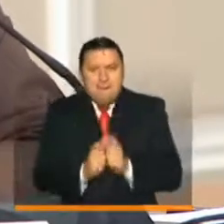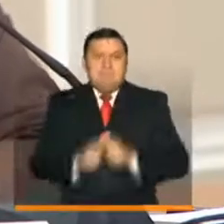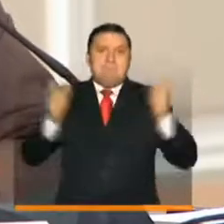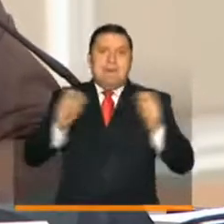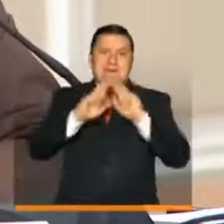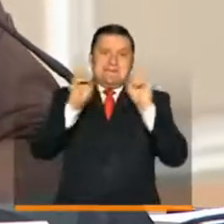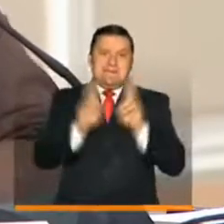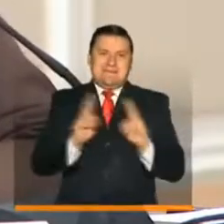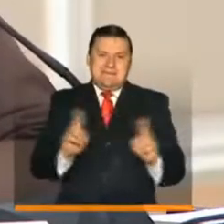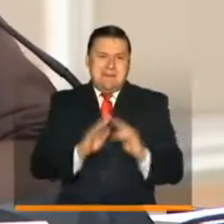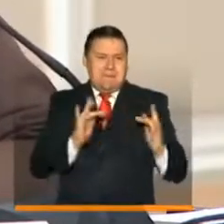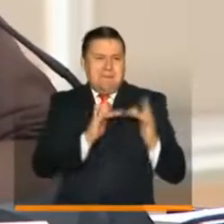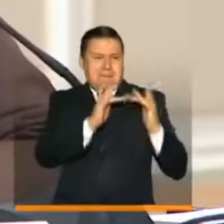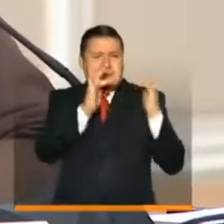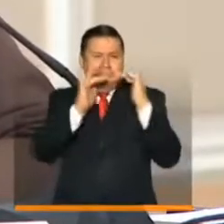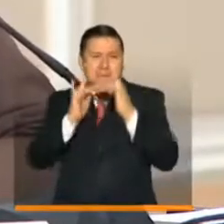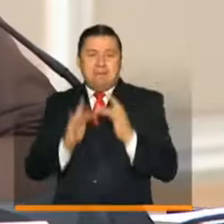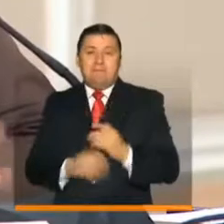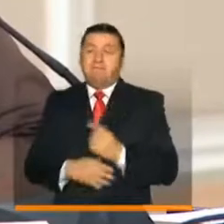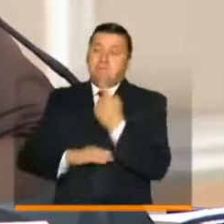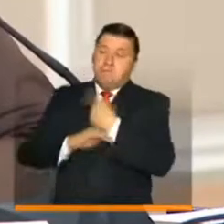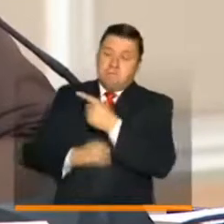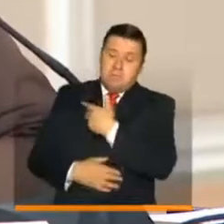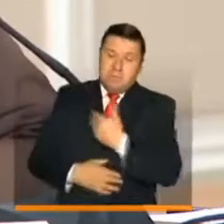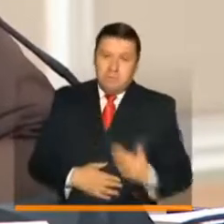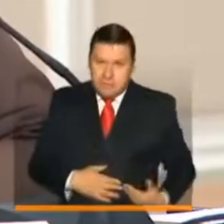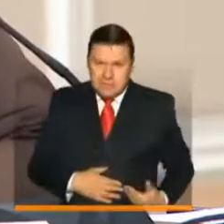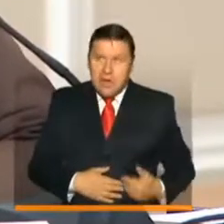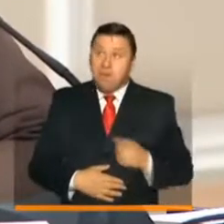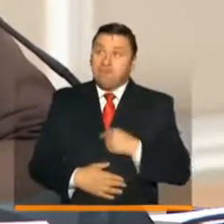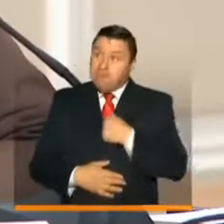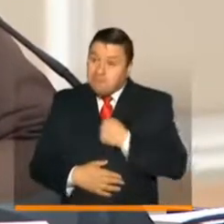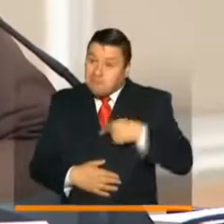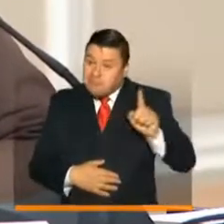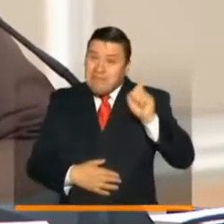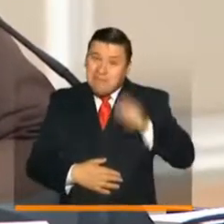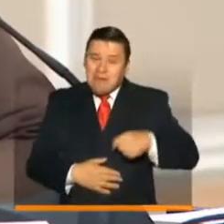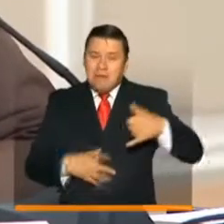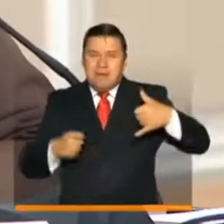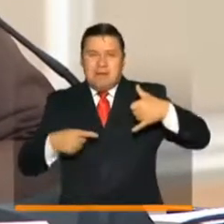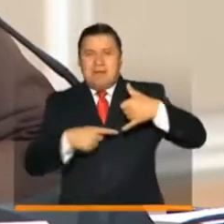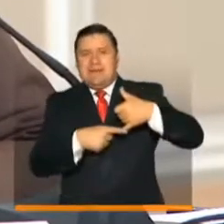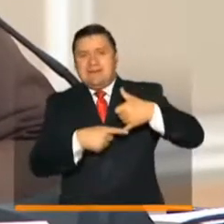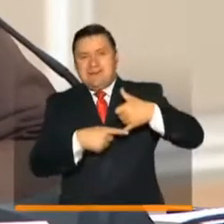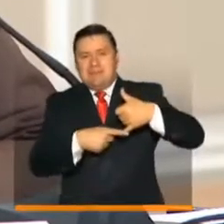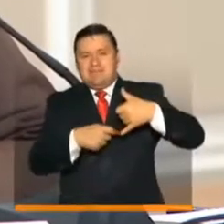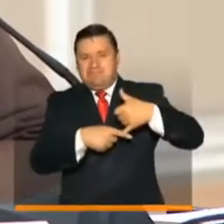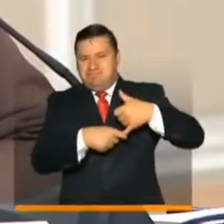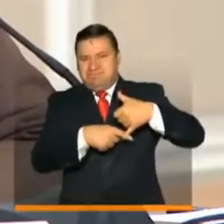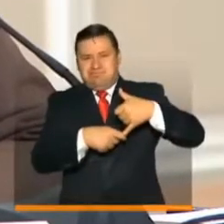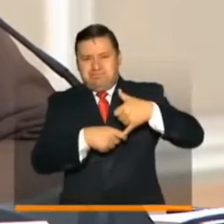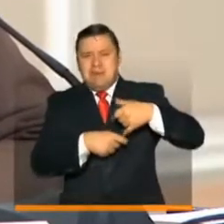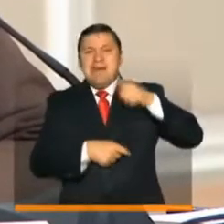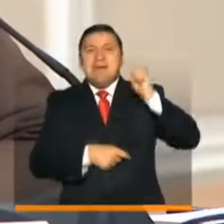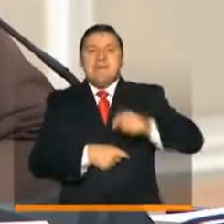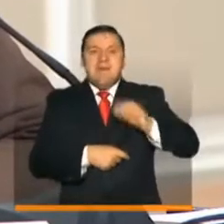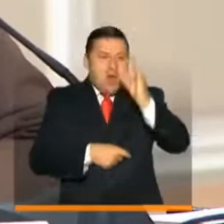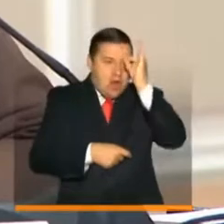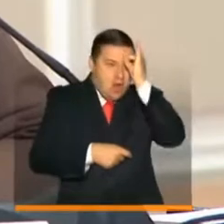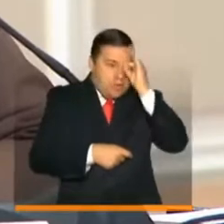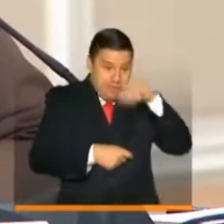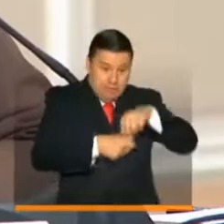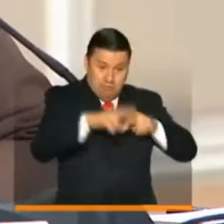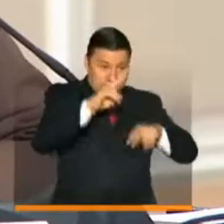para eso, presidente, usted me dijo que fuéramos a Leticia porque necesitábamos tener el hospital conectado.